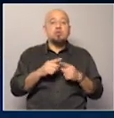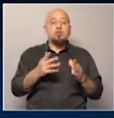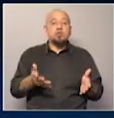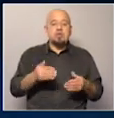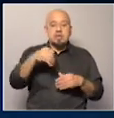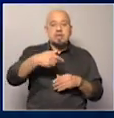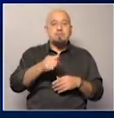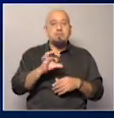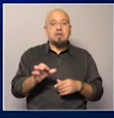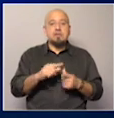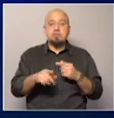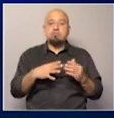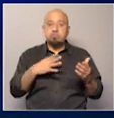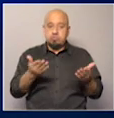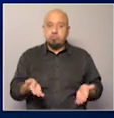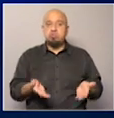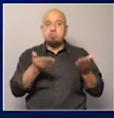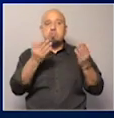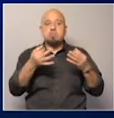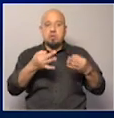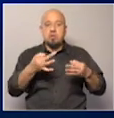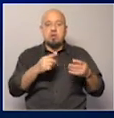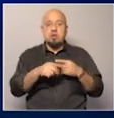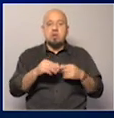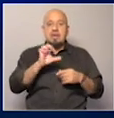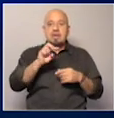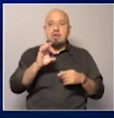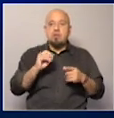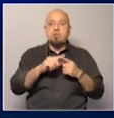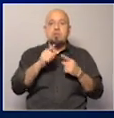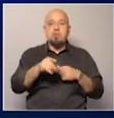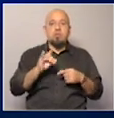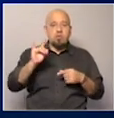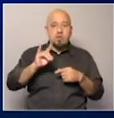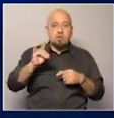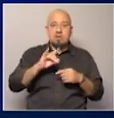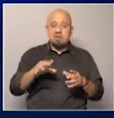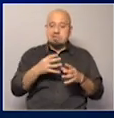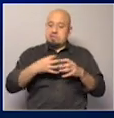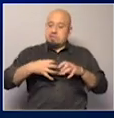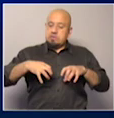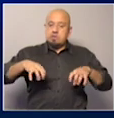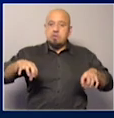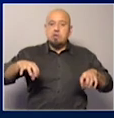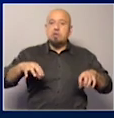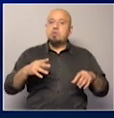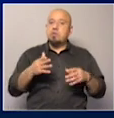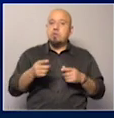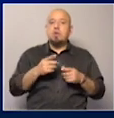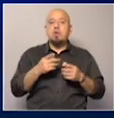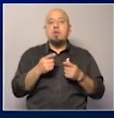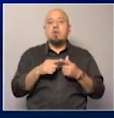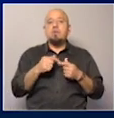del más todavía es fuerte si bien a la salida de morales tenemos que decir que dejó un país profundamente dividido y muy muy polarizado